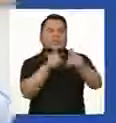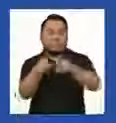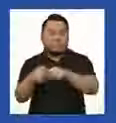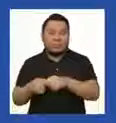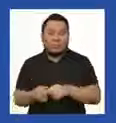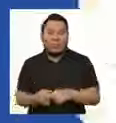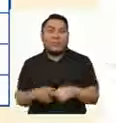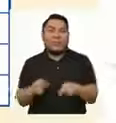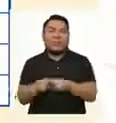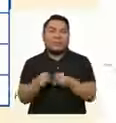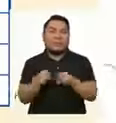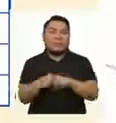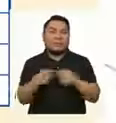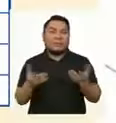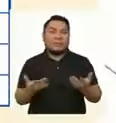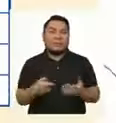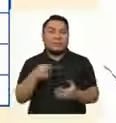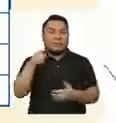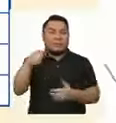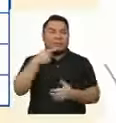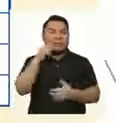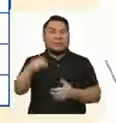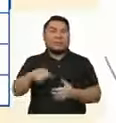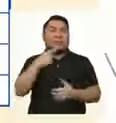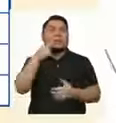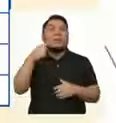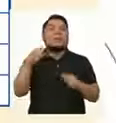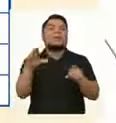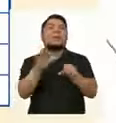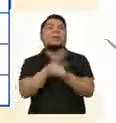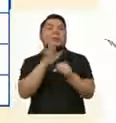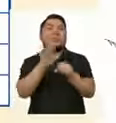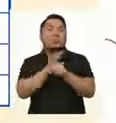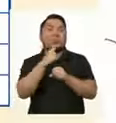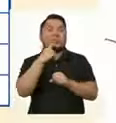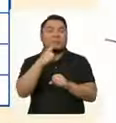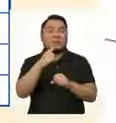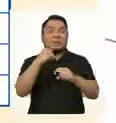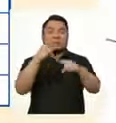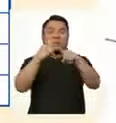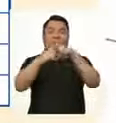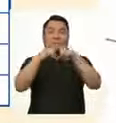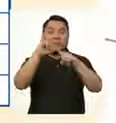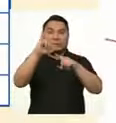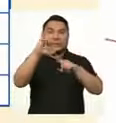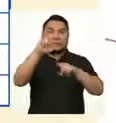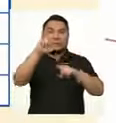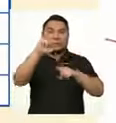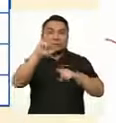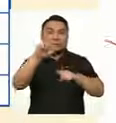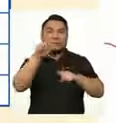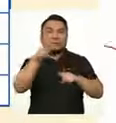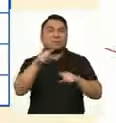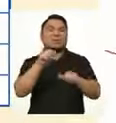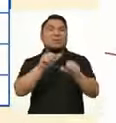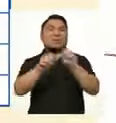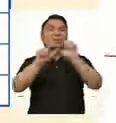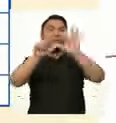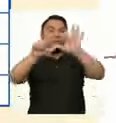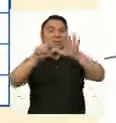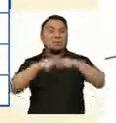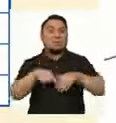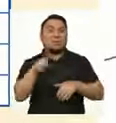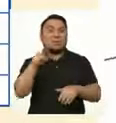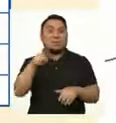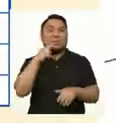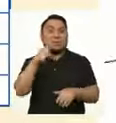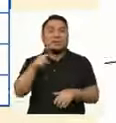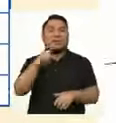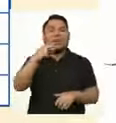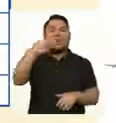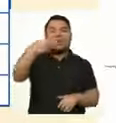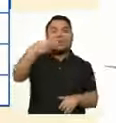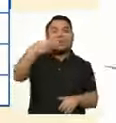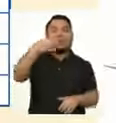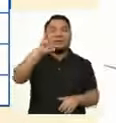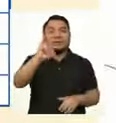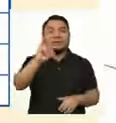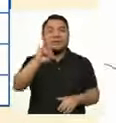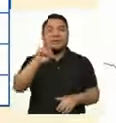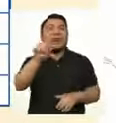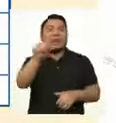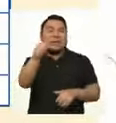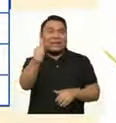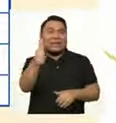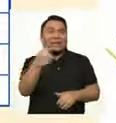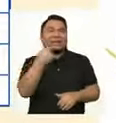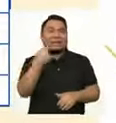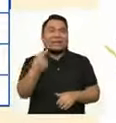decir, la frecuencia absoluta F sub I del valor sí es 7, del valor lo intento es 10